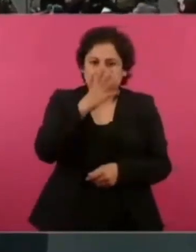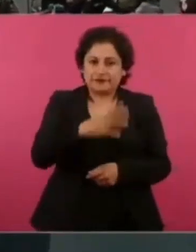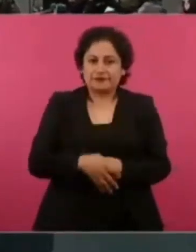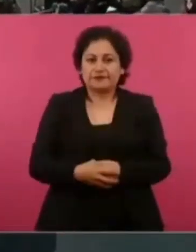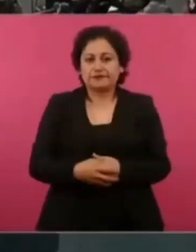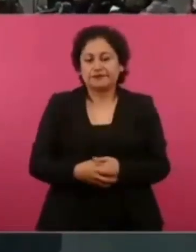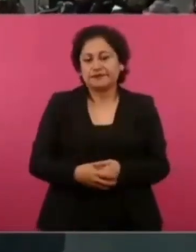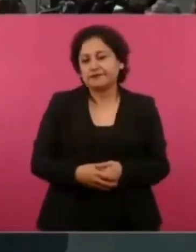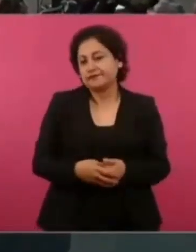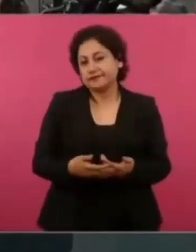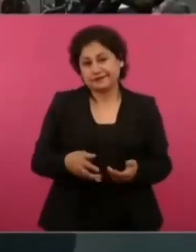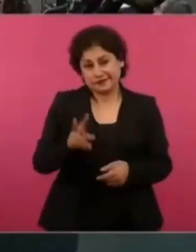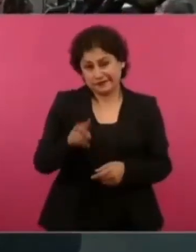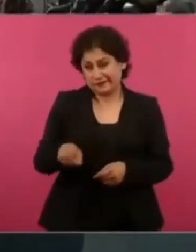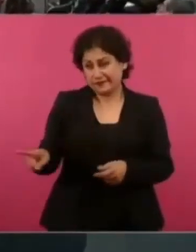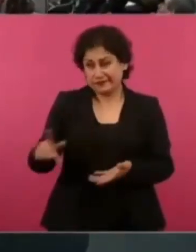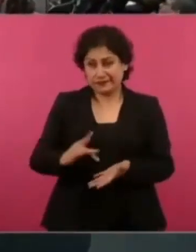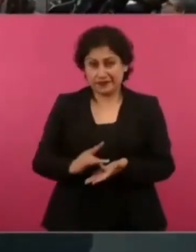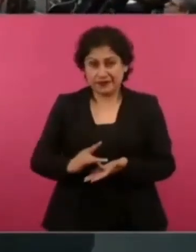Es mucho